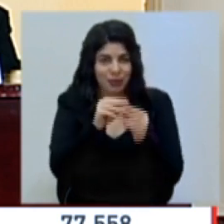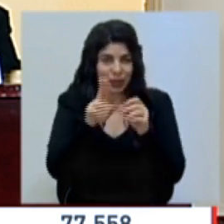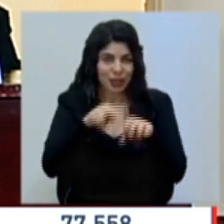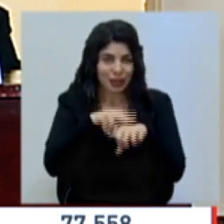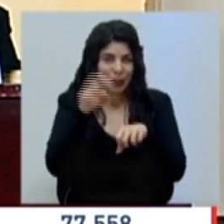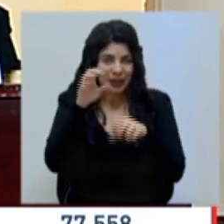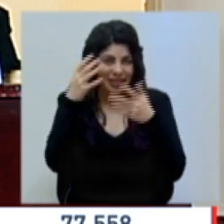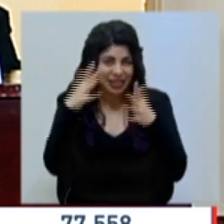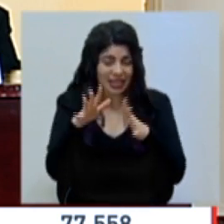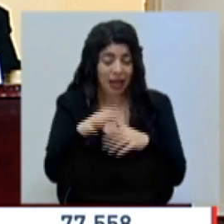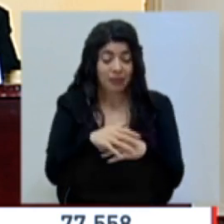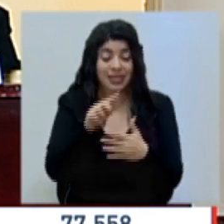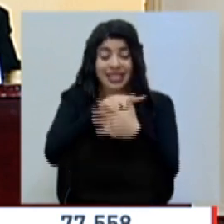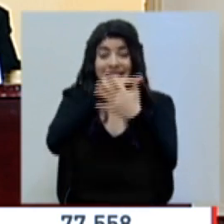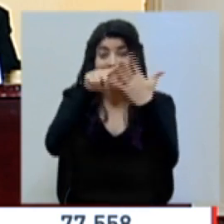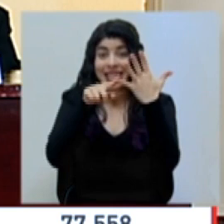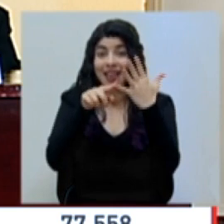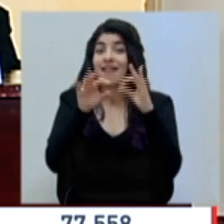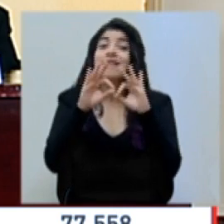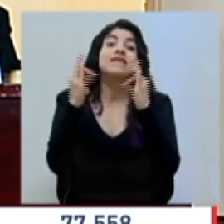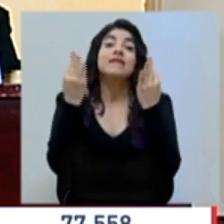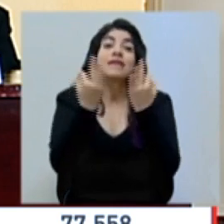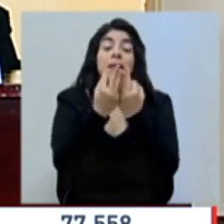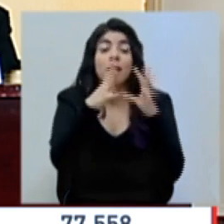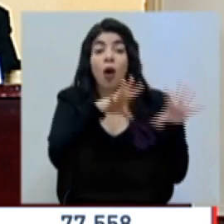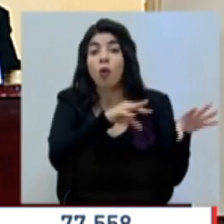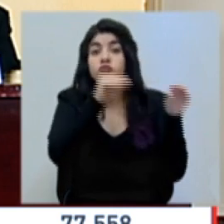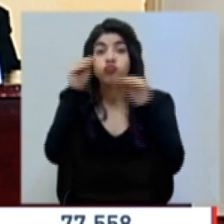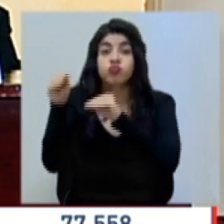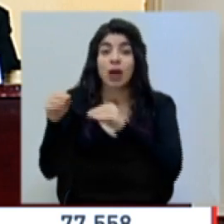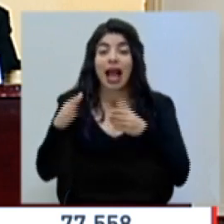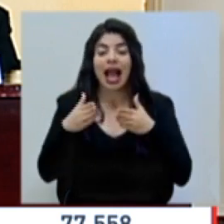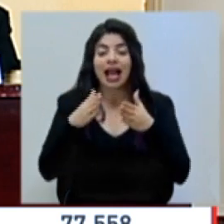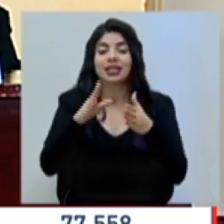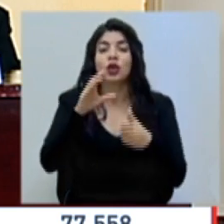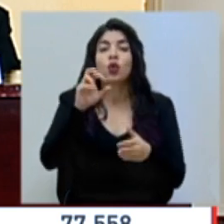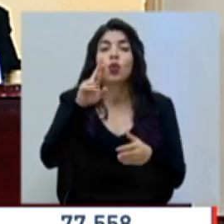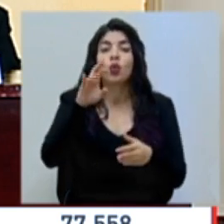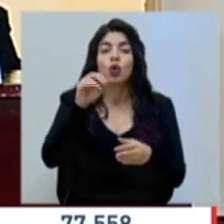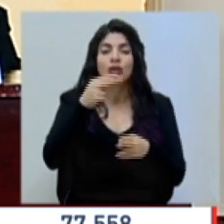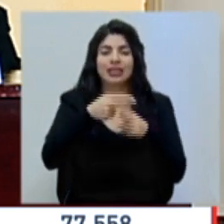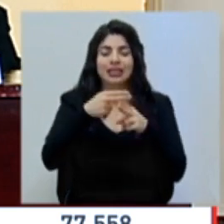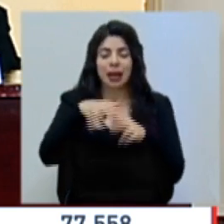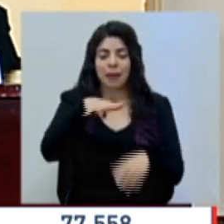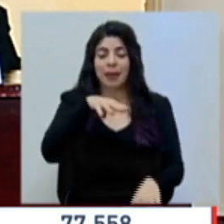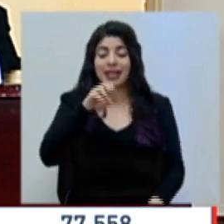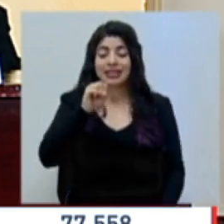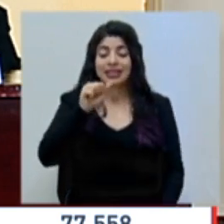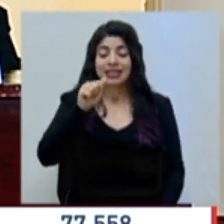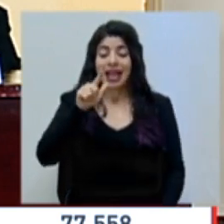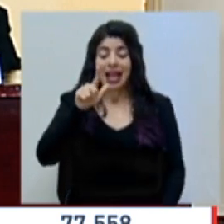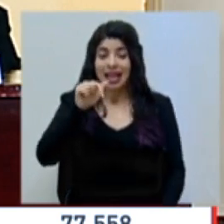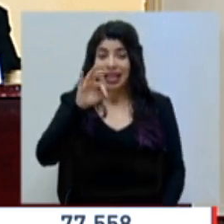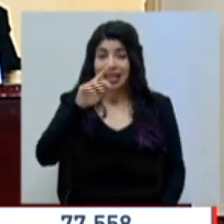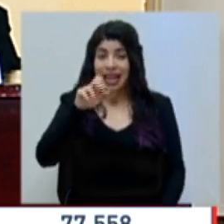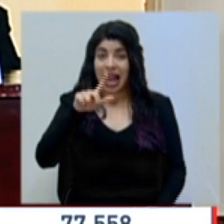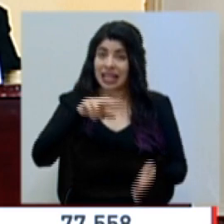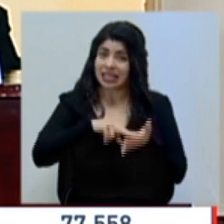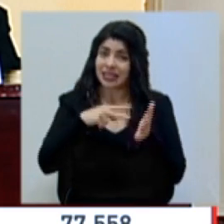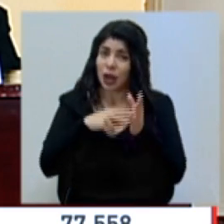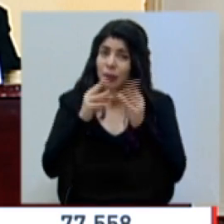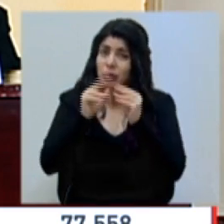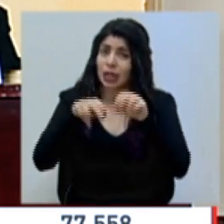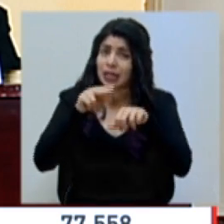Emergencias? Las 5 familias que fueron desalojadas del sector de Calle Curio en Salitral recibirán atención por parte de la Comisión Nacional